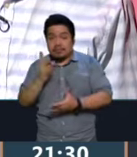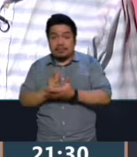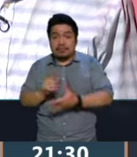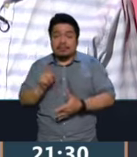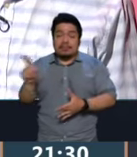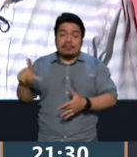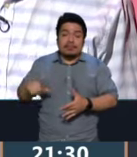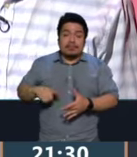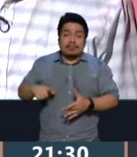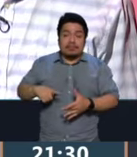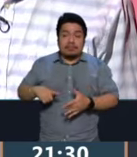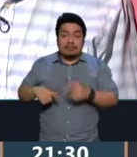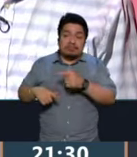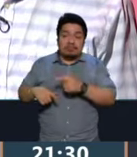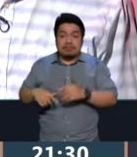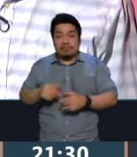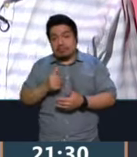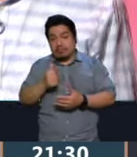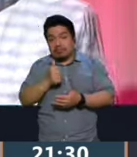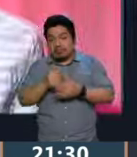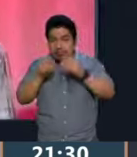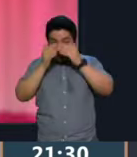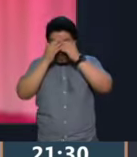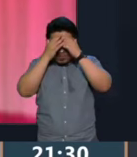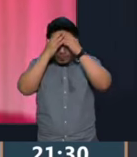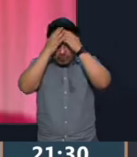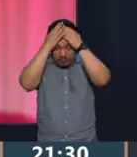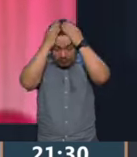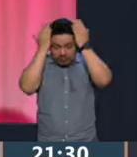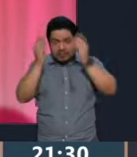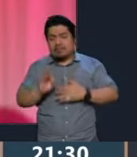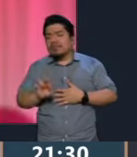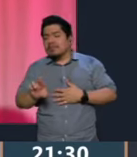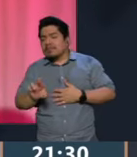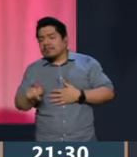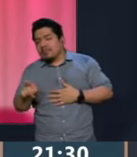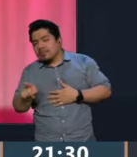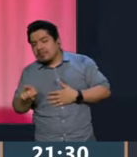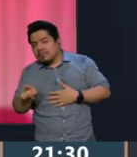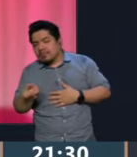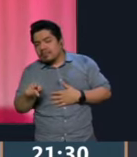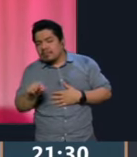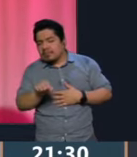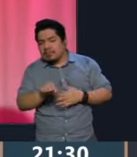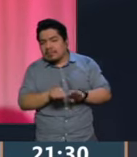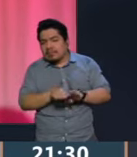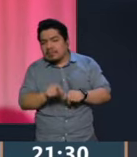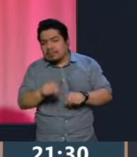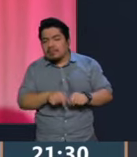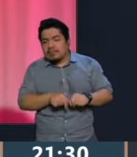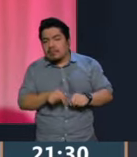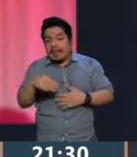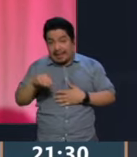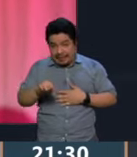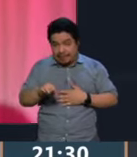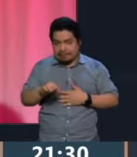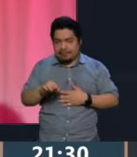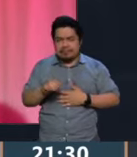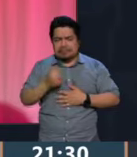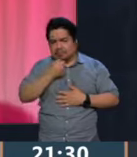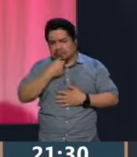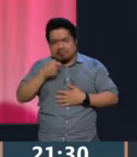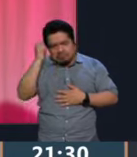la que gobierna nuestra capital. Ok, Fer, tú habías levantado la mano antes. ¿Cuál es tu balance sobre la campaña? Claro, pues para nosotros el Movimiento Ciudadano ha sido una